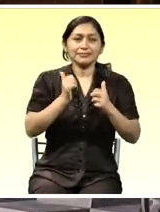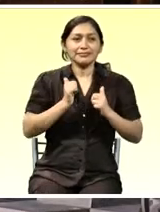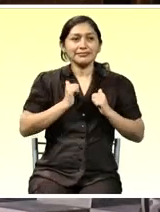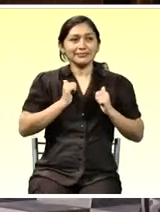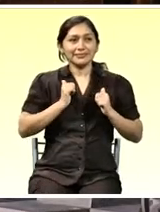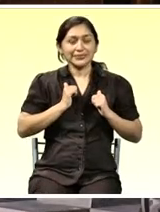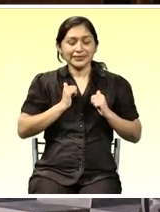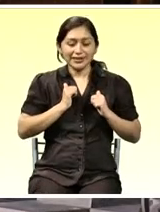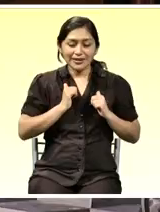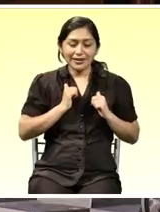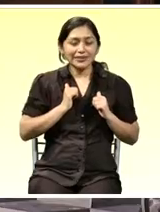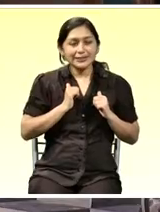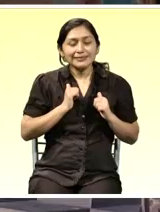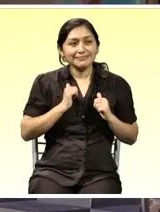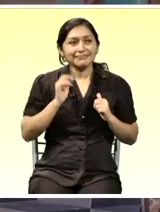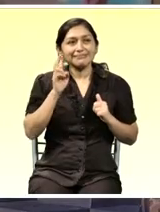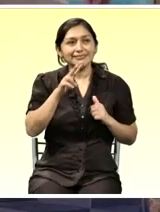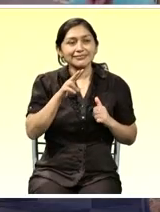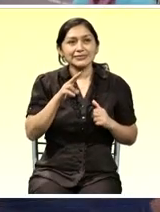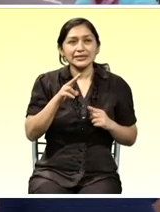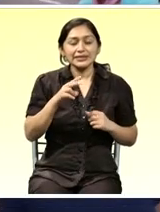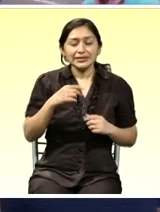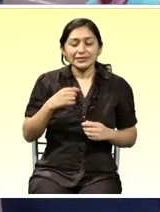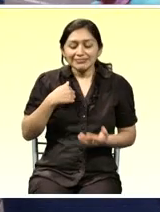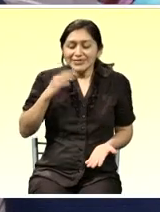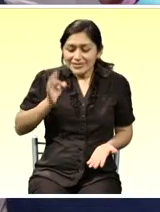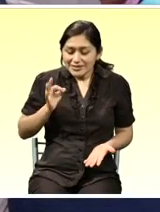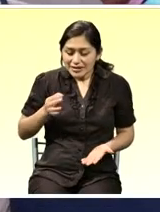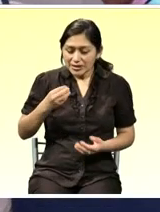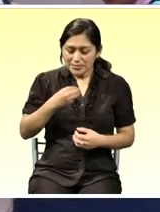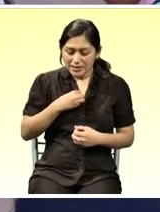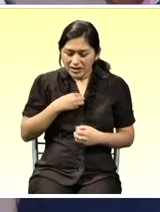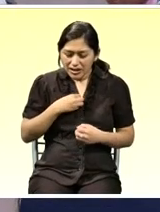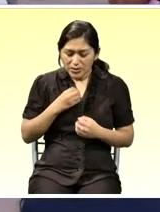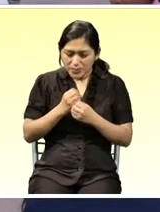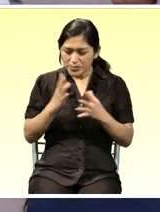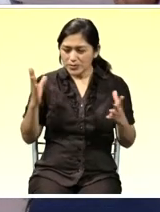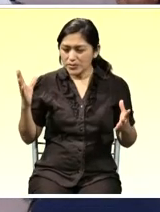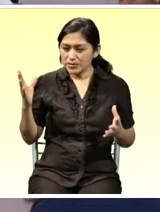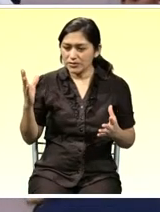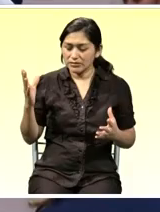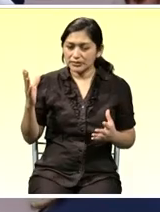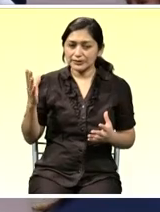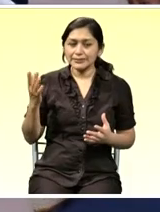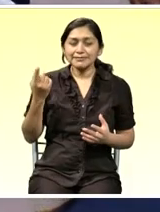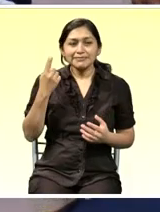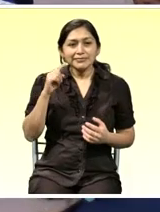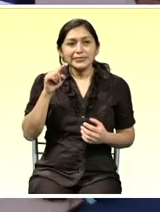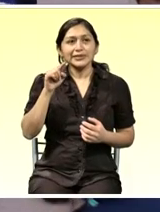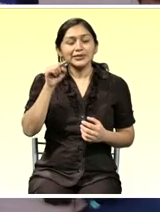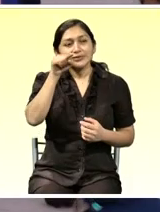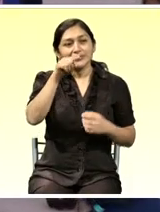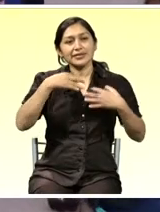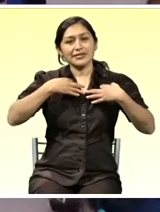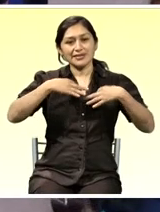ti, a pesar de las graves ofensas de que soy culpable. Sí, Salvador